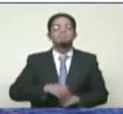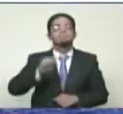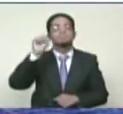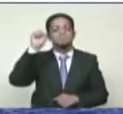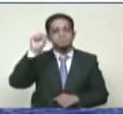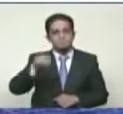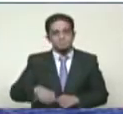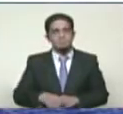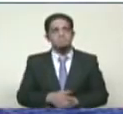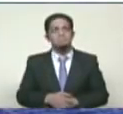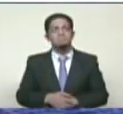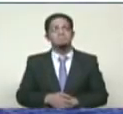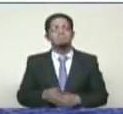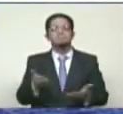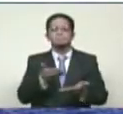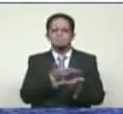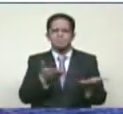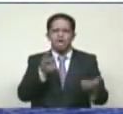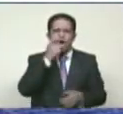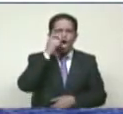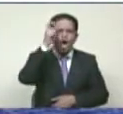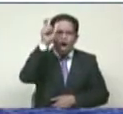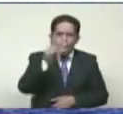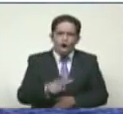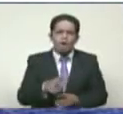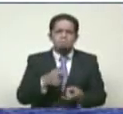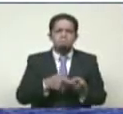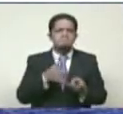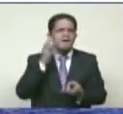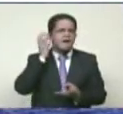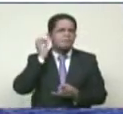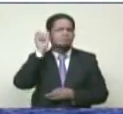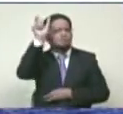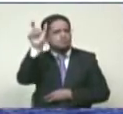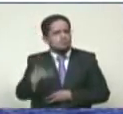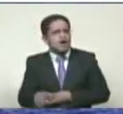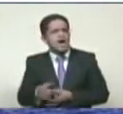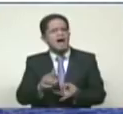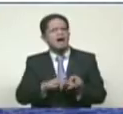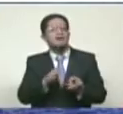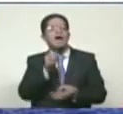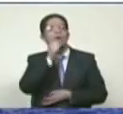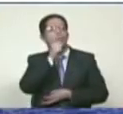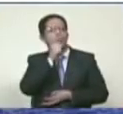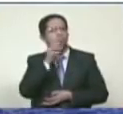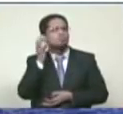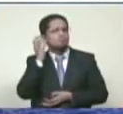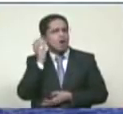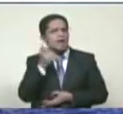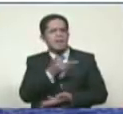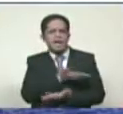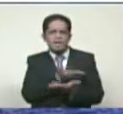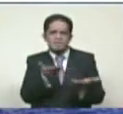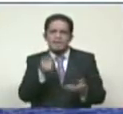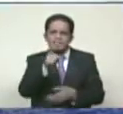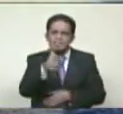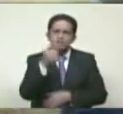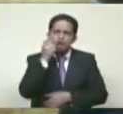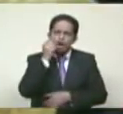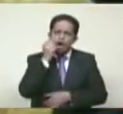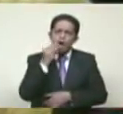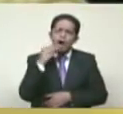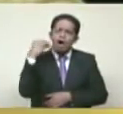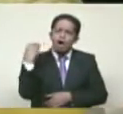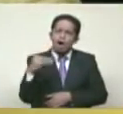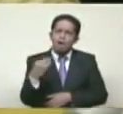hombre valiente y luchador, a ti mujer, madre, abuela, a ti mujer trabajadora, a ti joven,